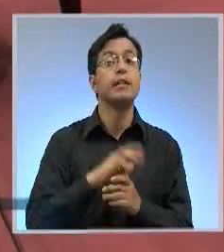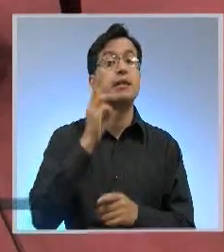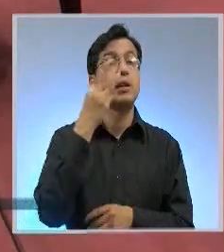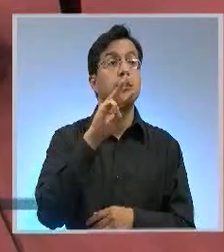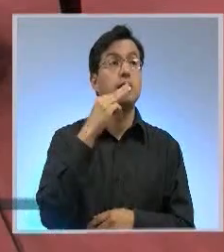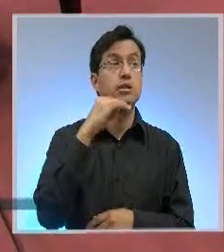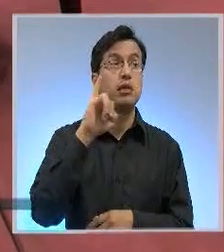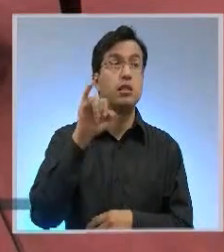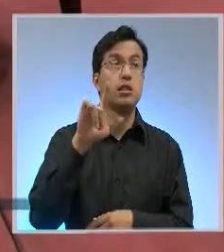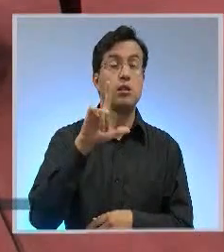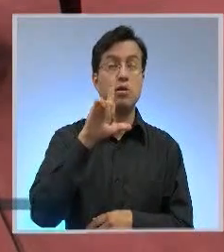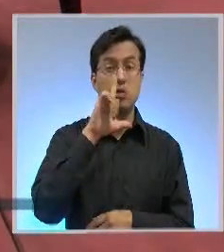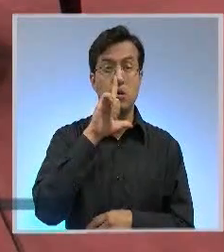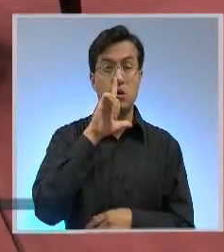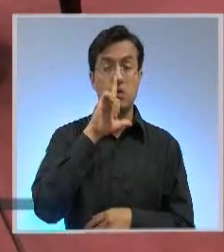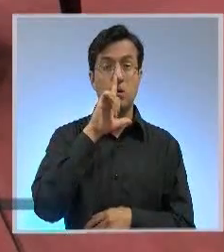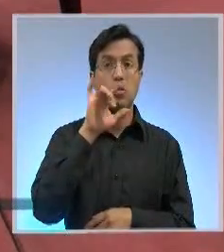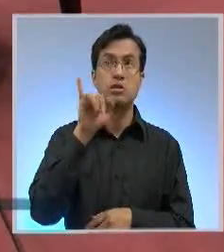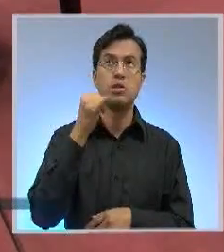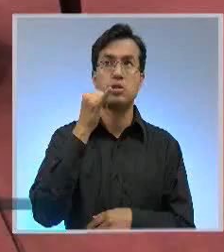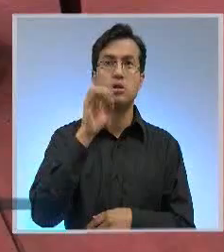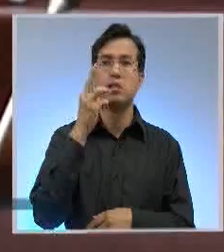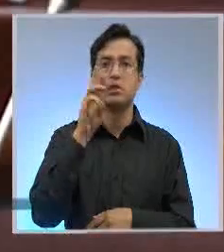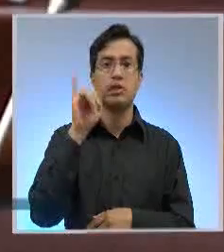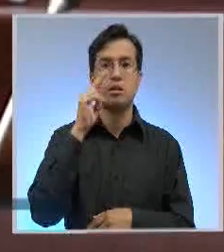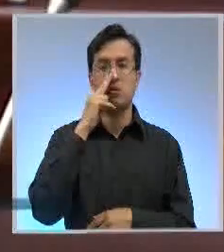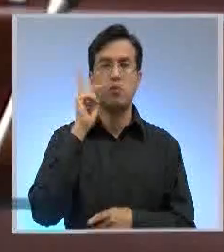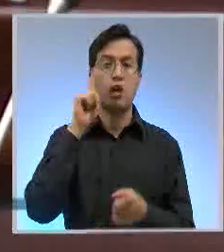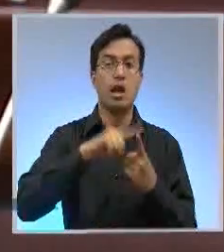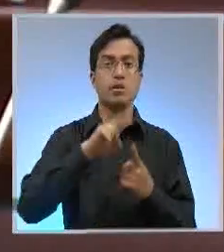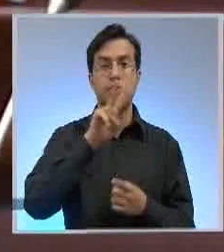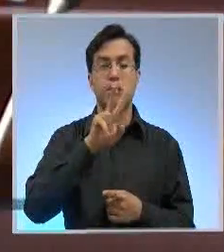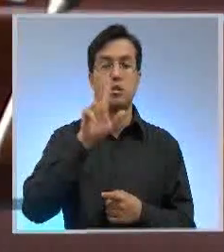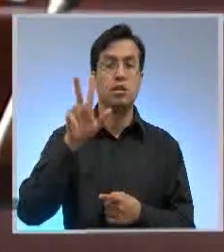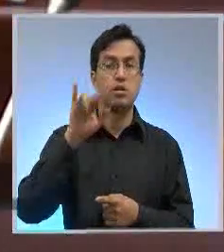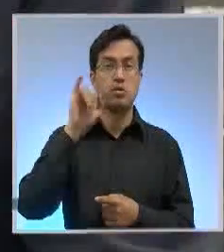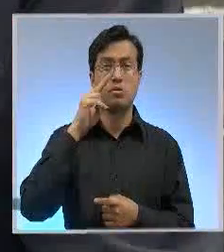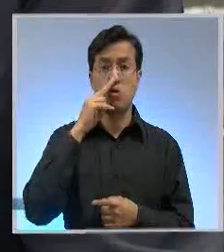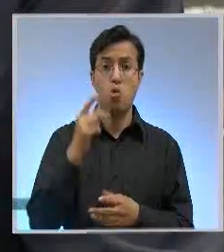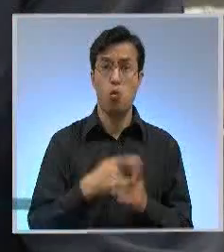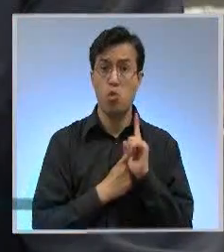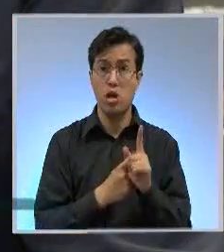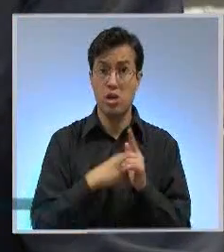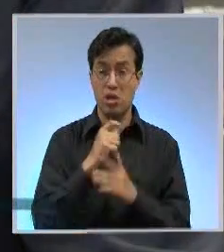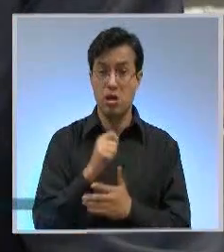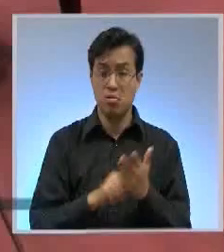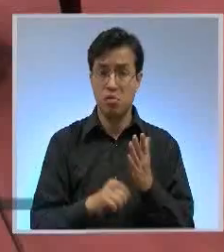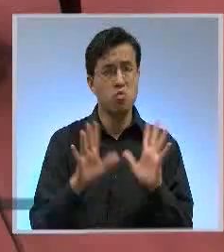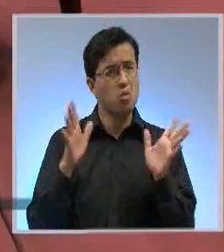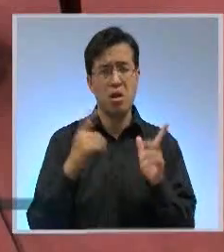aproximadamente. Estamos distribuidos en Imbabura, en Chimborazo, Loja,